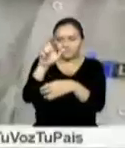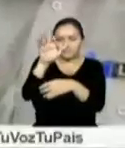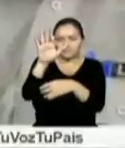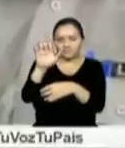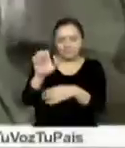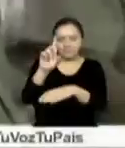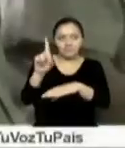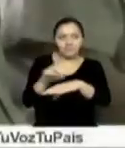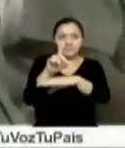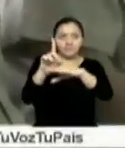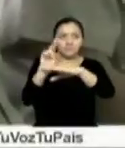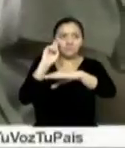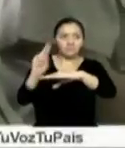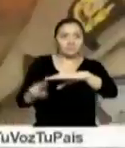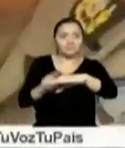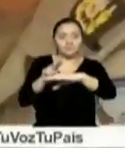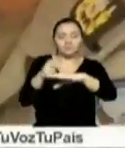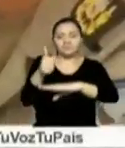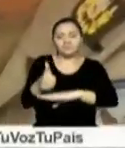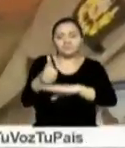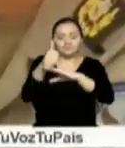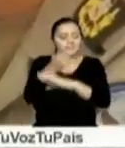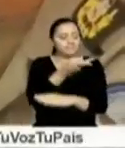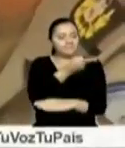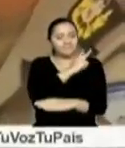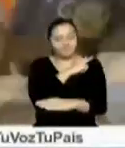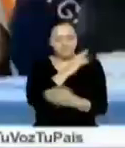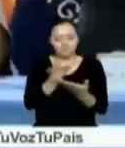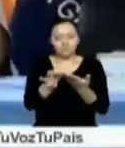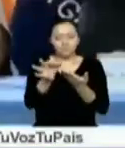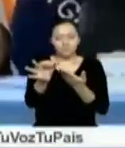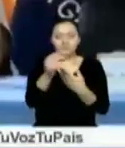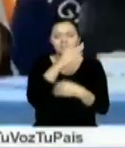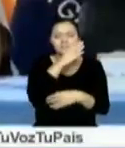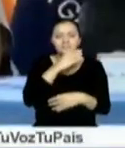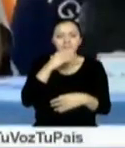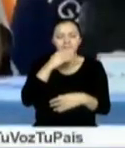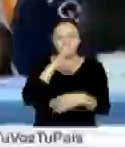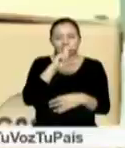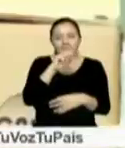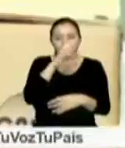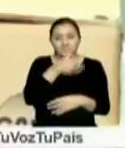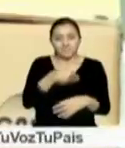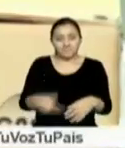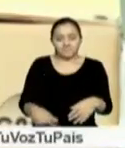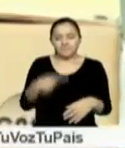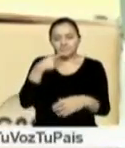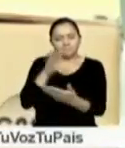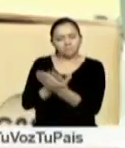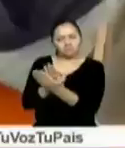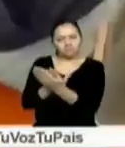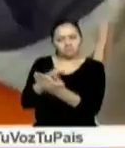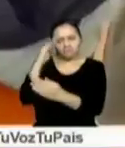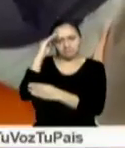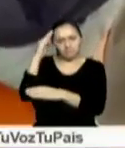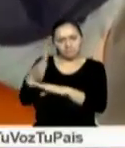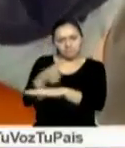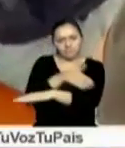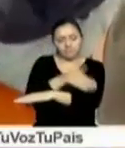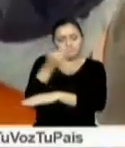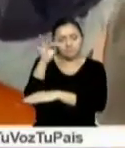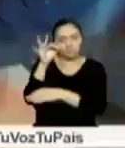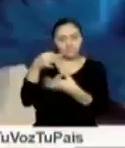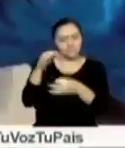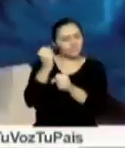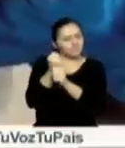directores nacionales y comandantes de Zona y subzona pozo resaltó el rol de esta institución en las elecciones del 19 de febrero